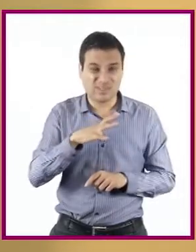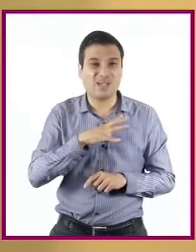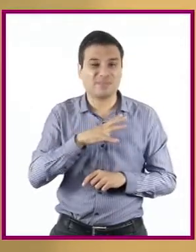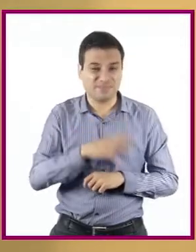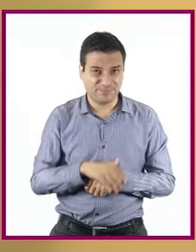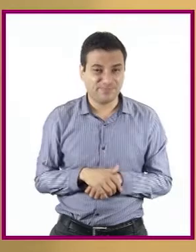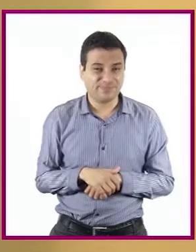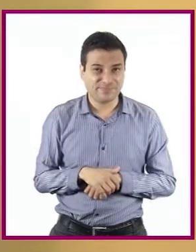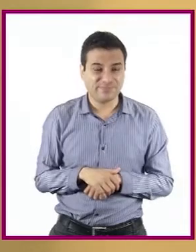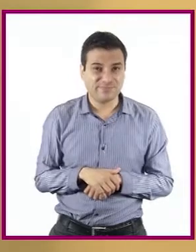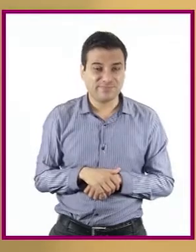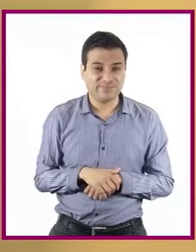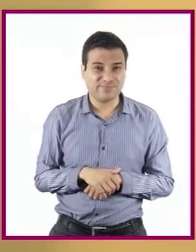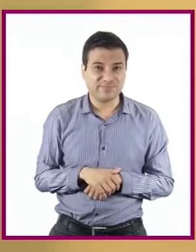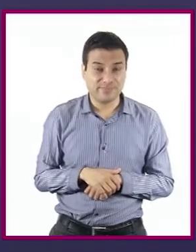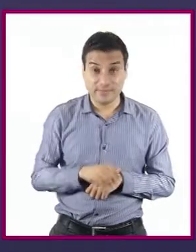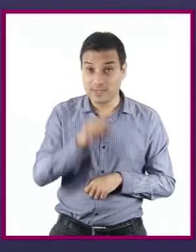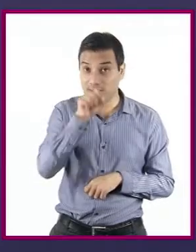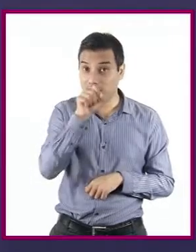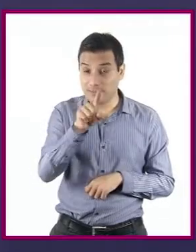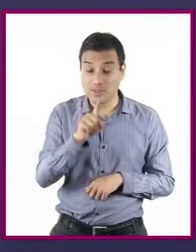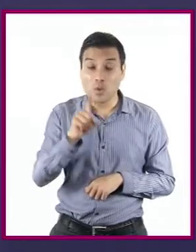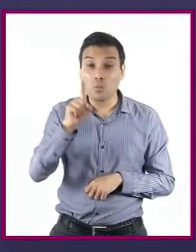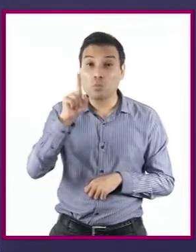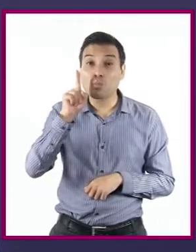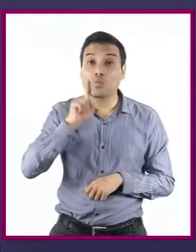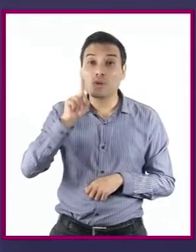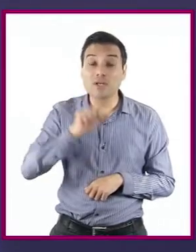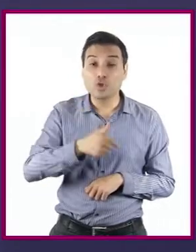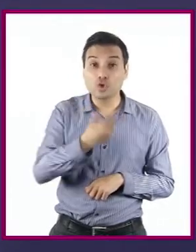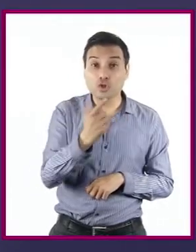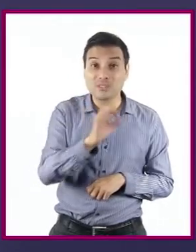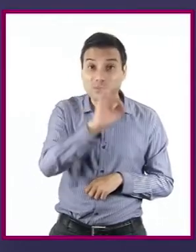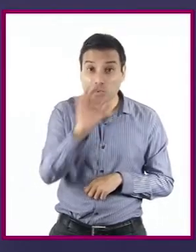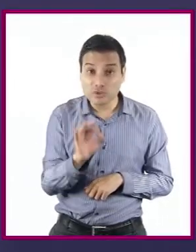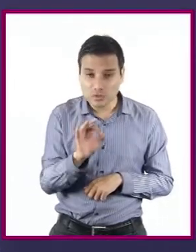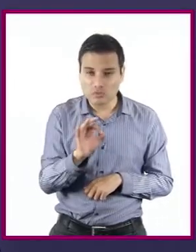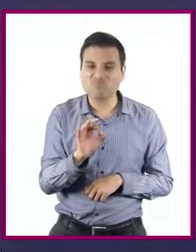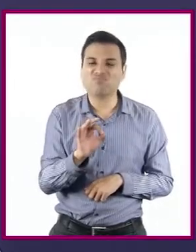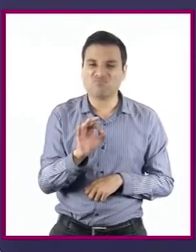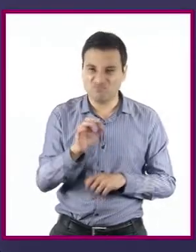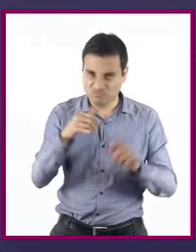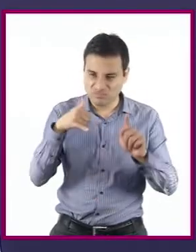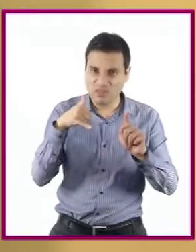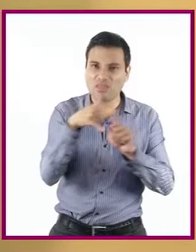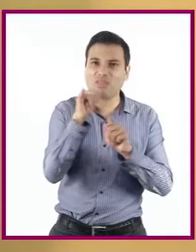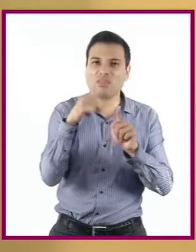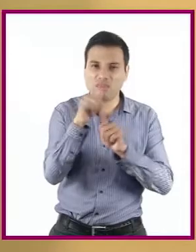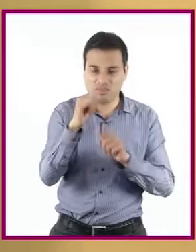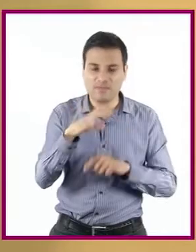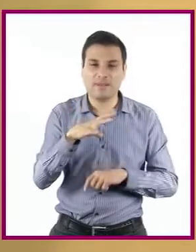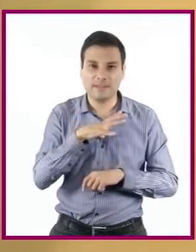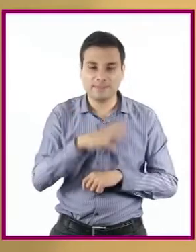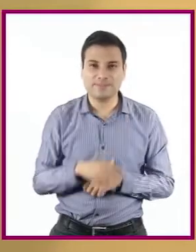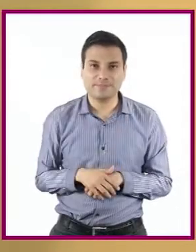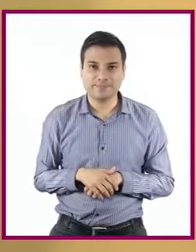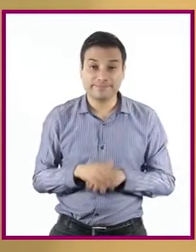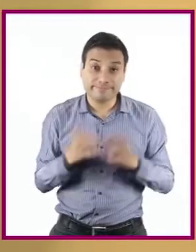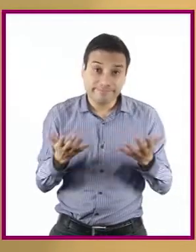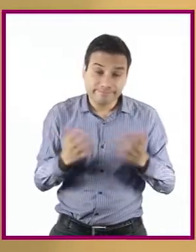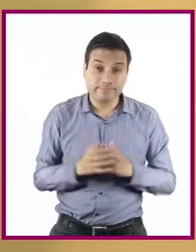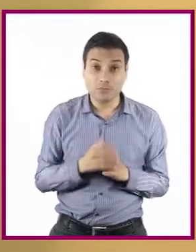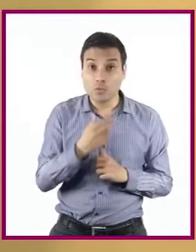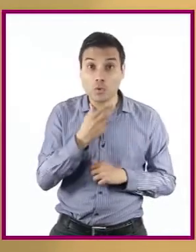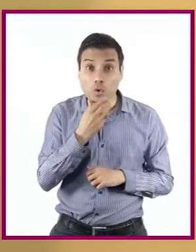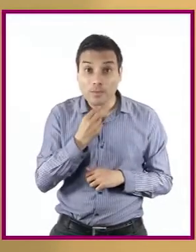vida. En lo que se refiere a la población femenina, el 12% se ha encontrado en esta situación, mientras que de la